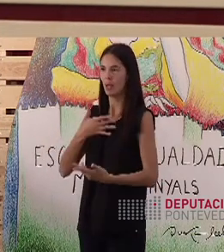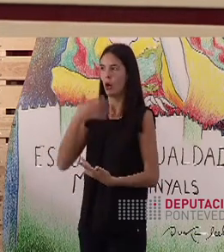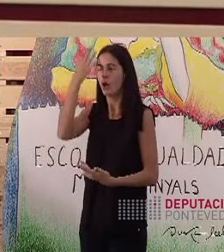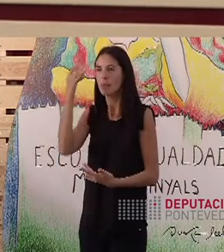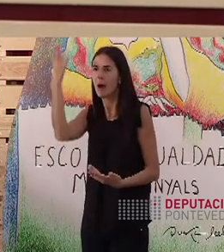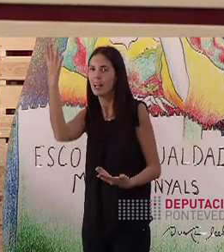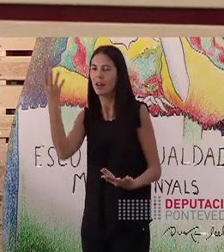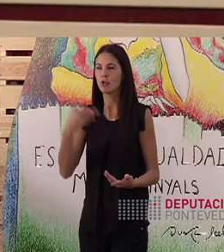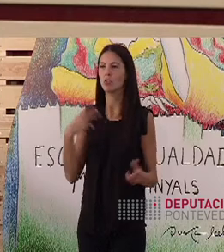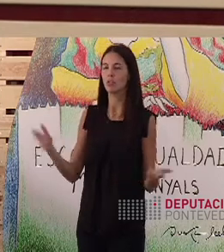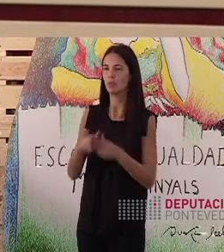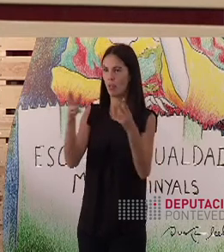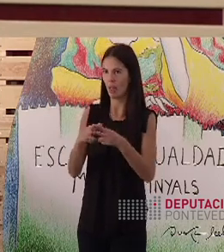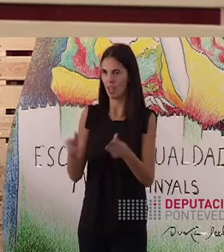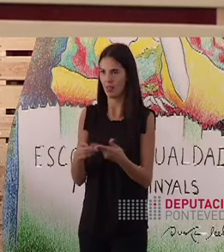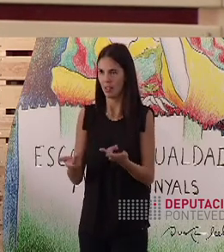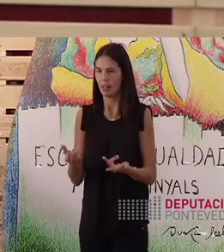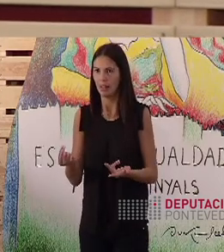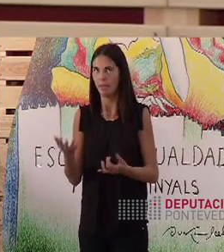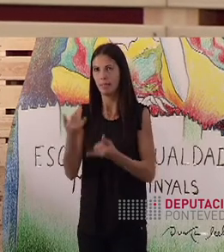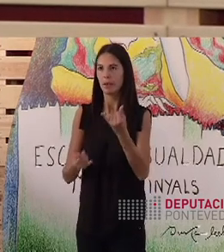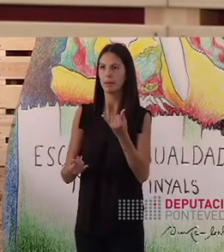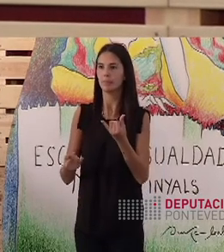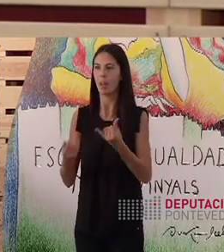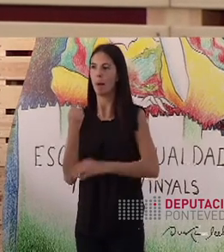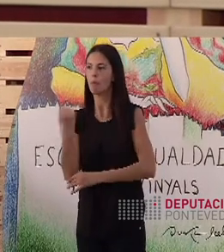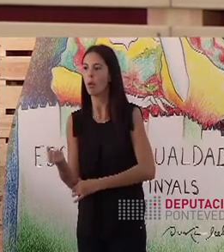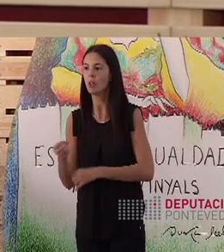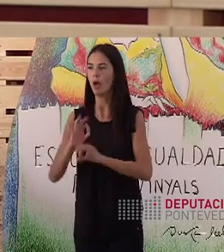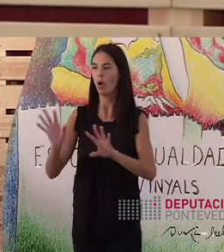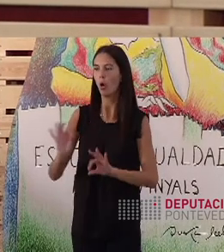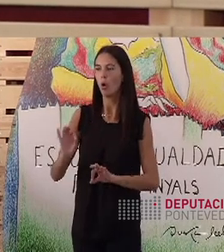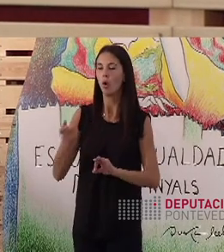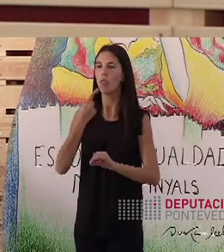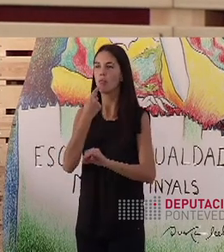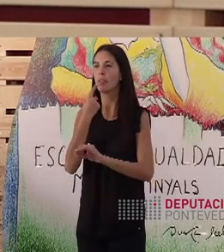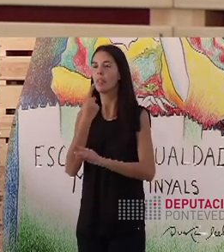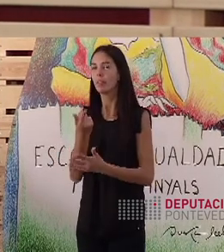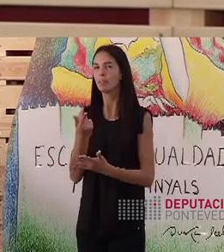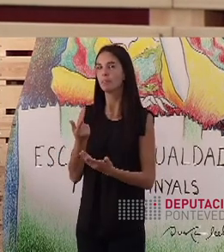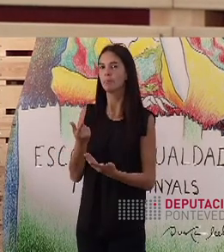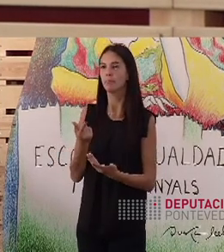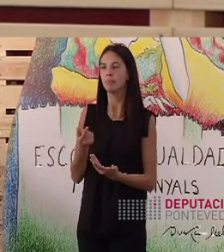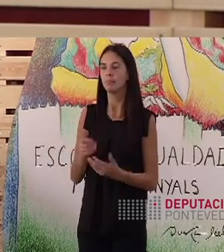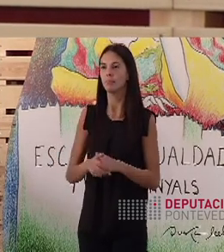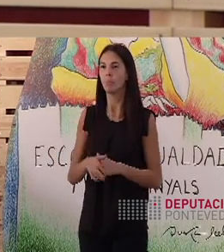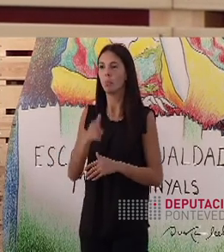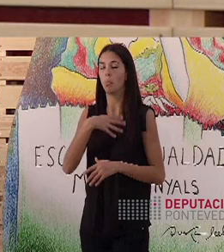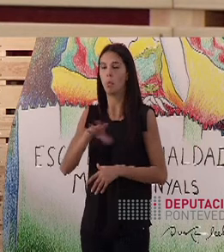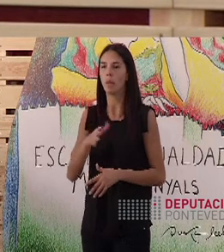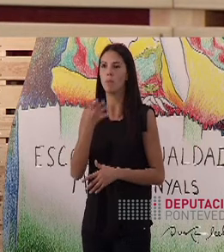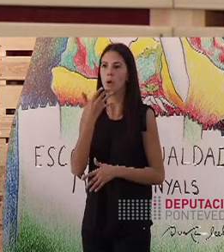sociais que están detrás ou que, bueno, ou que se podrían apuntar como que están detrás de